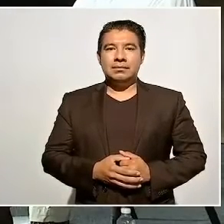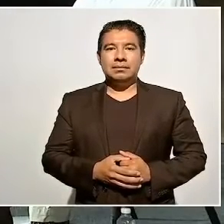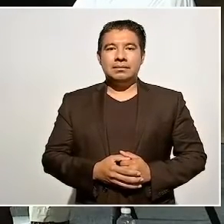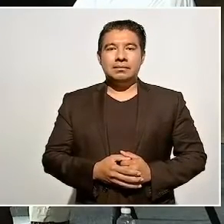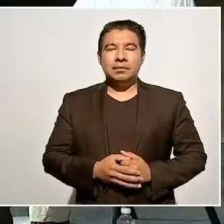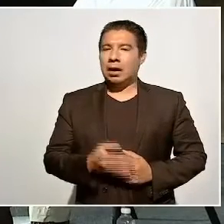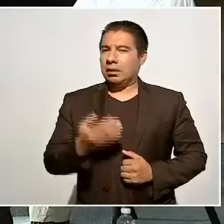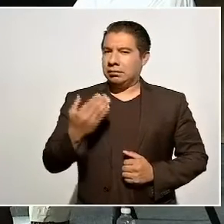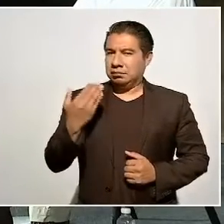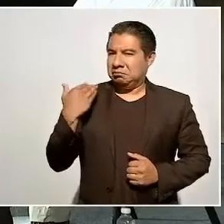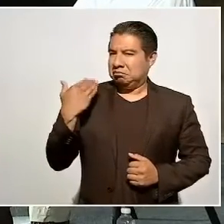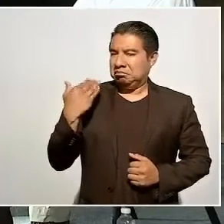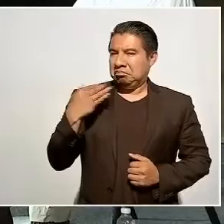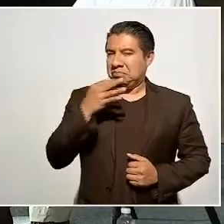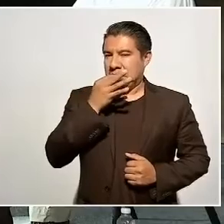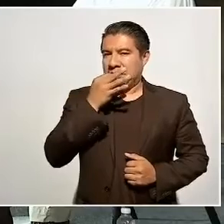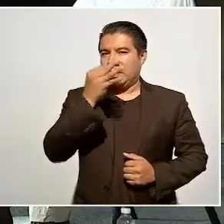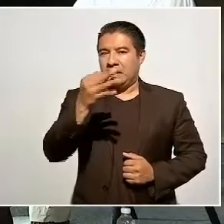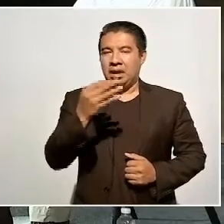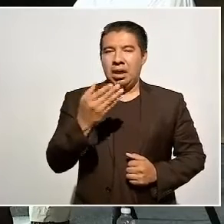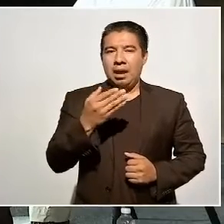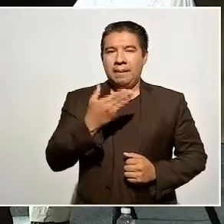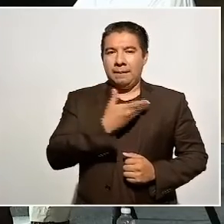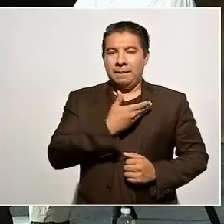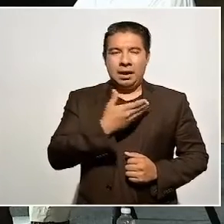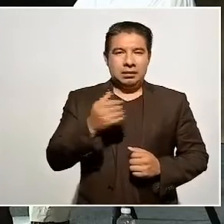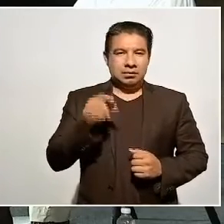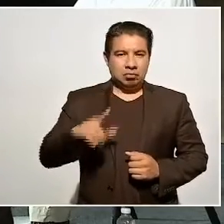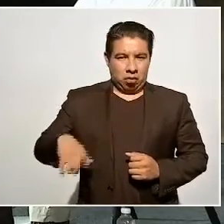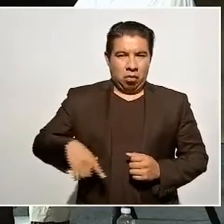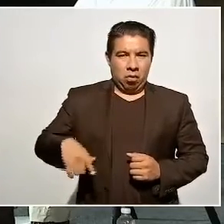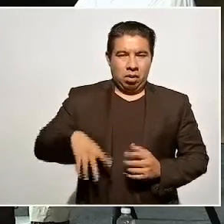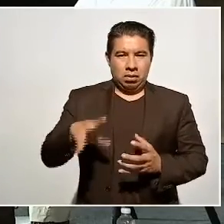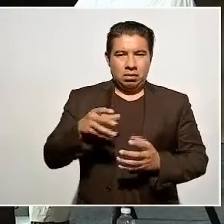Adán invocaba al maestro Pellicer,